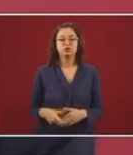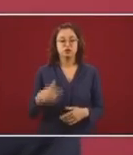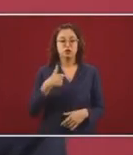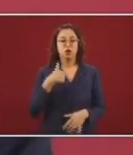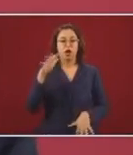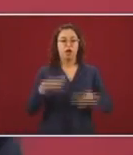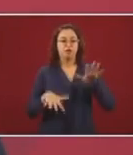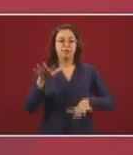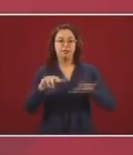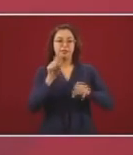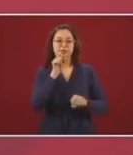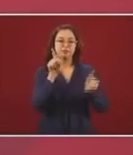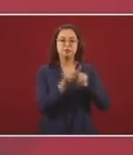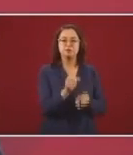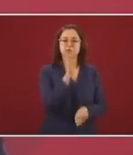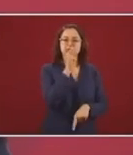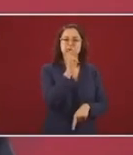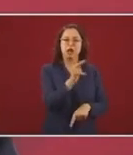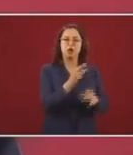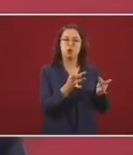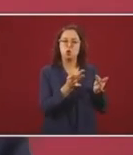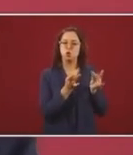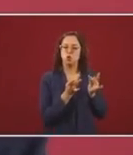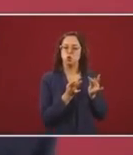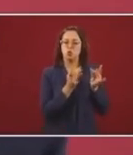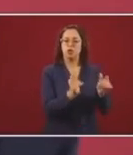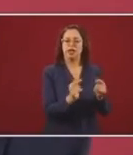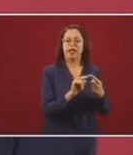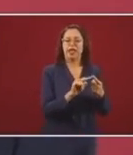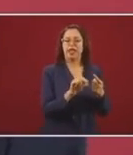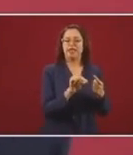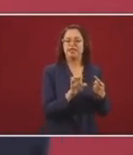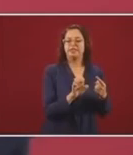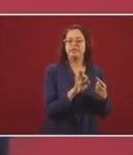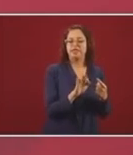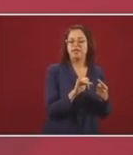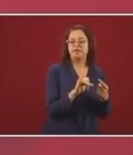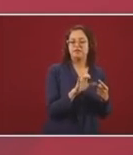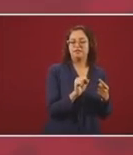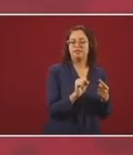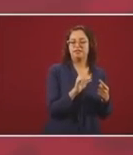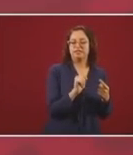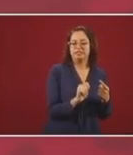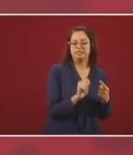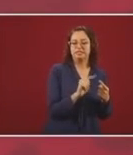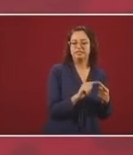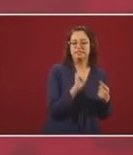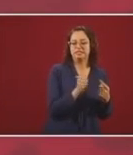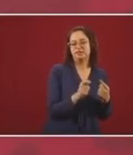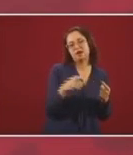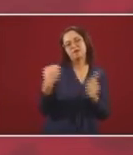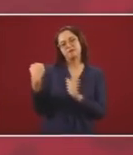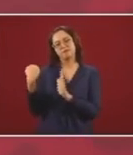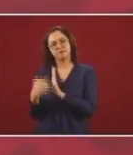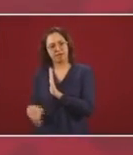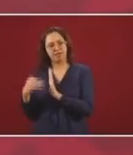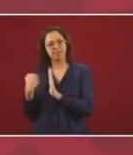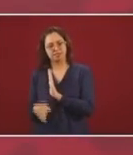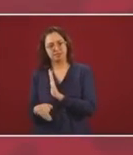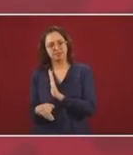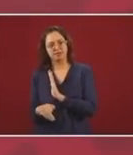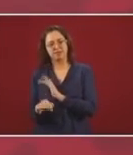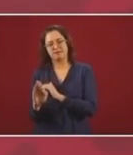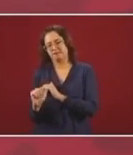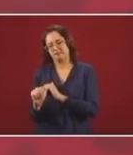El presidente Andrés Manuel López Obrador dijo esta mañana que hay un caso de coronavirus chino que se está analizando en México y otro caso en Tamaulipas que ha